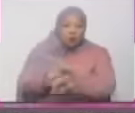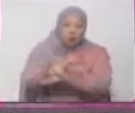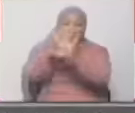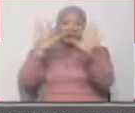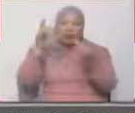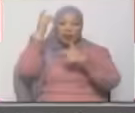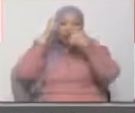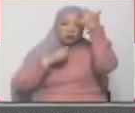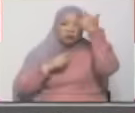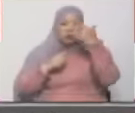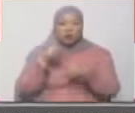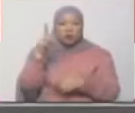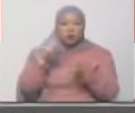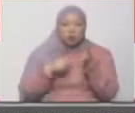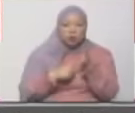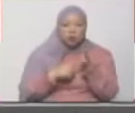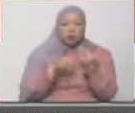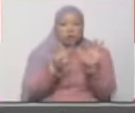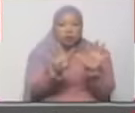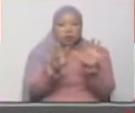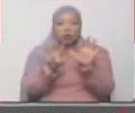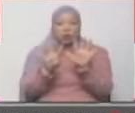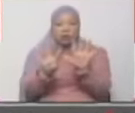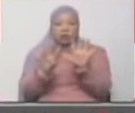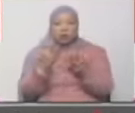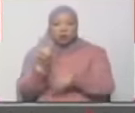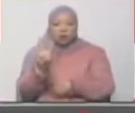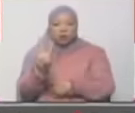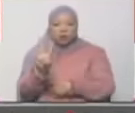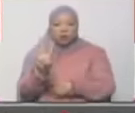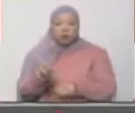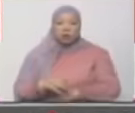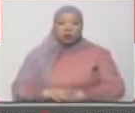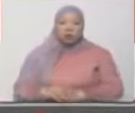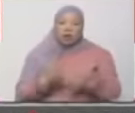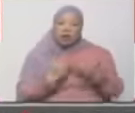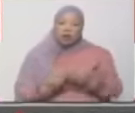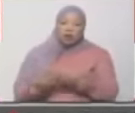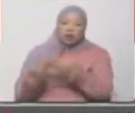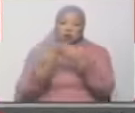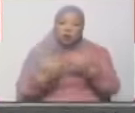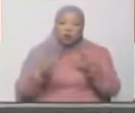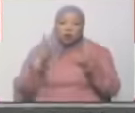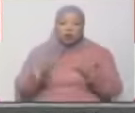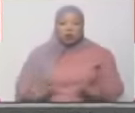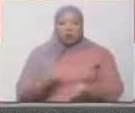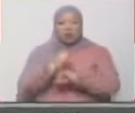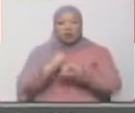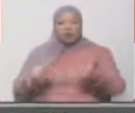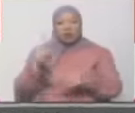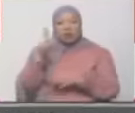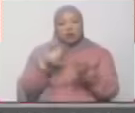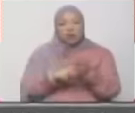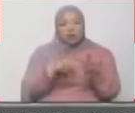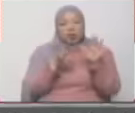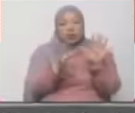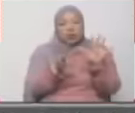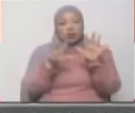Chávez en 1992, de sus estudios a finales de los 80, principios de los